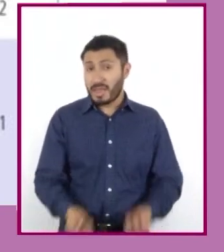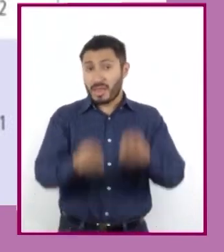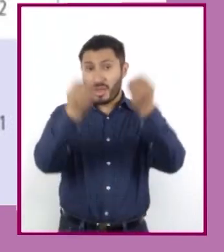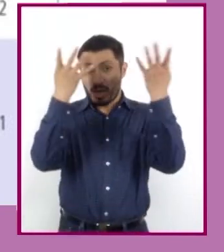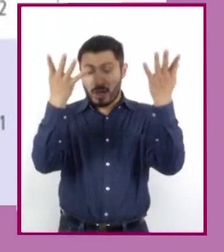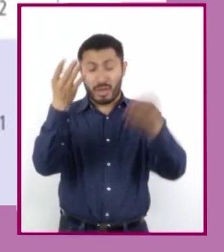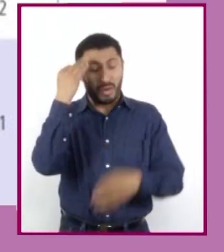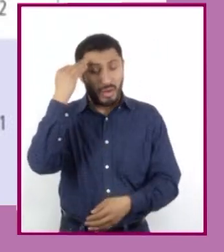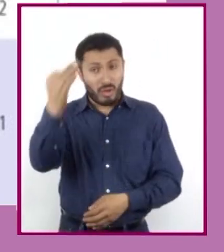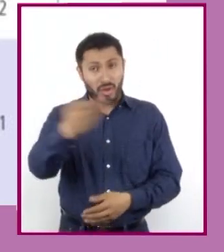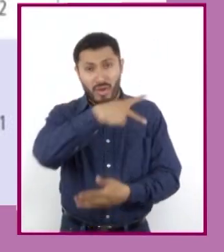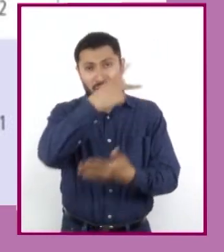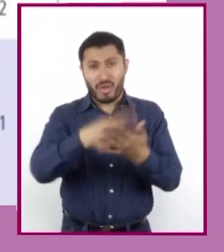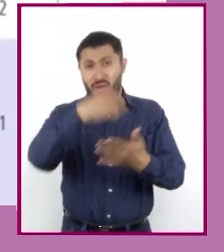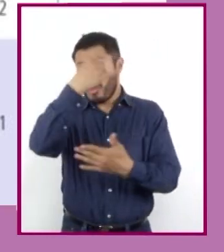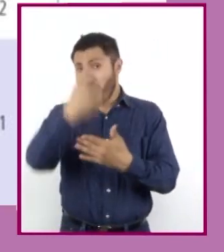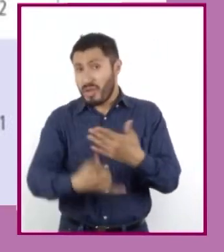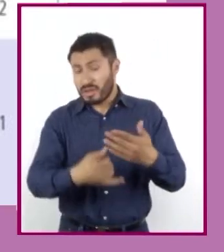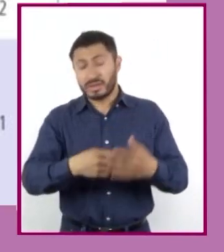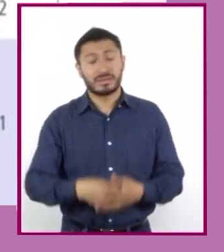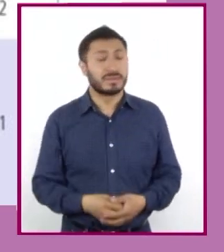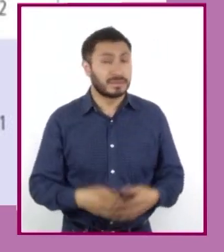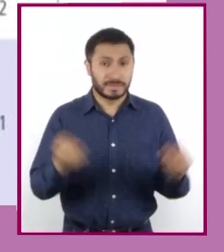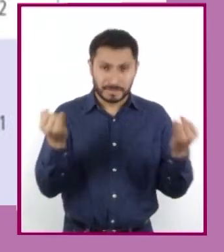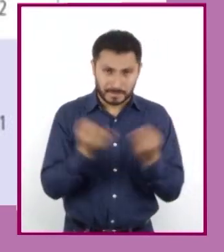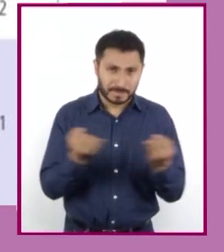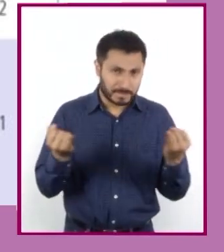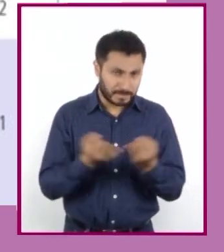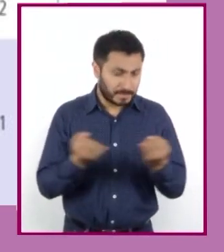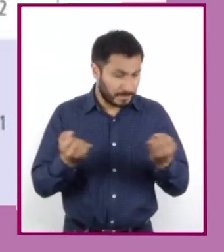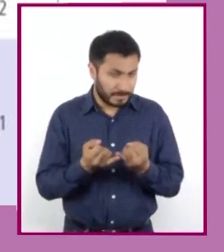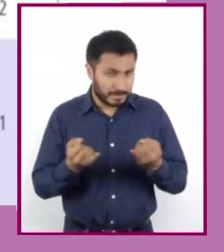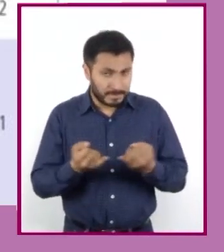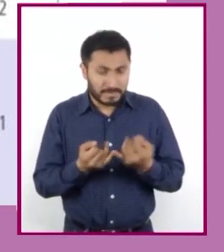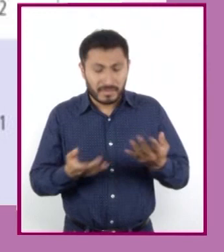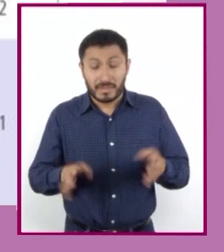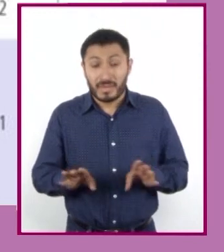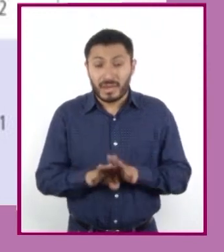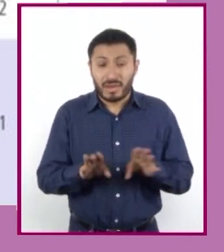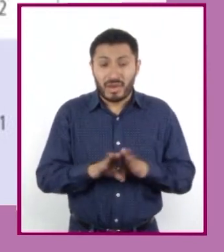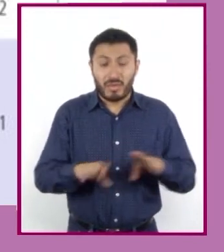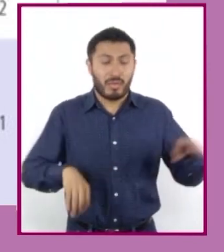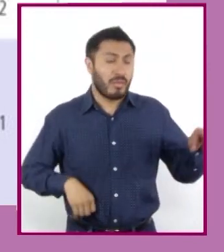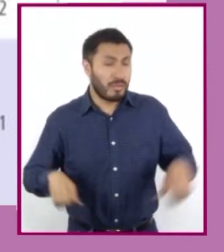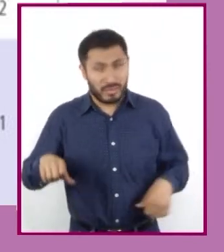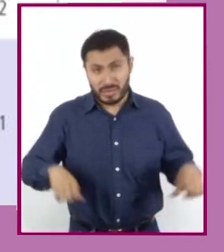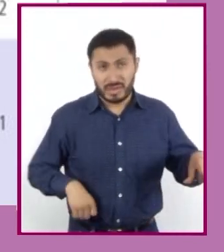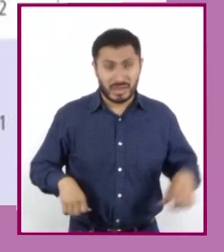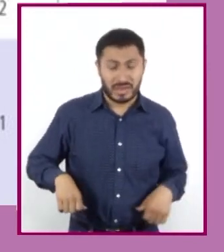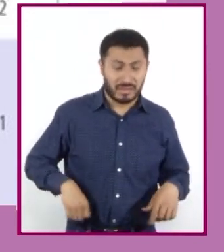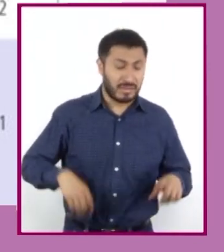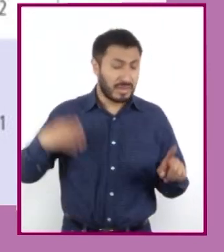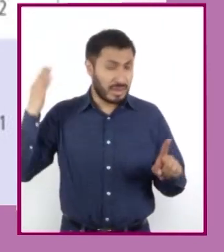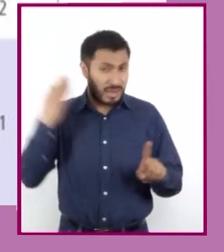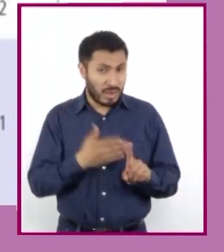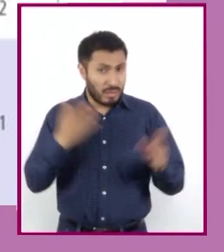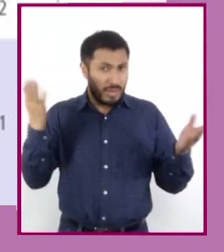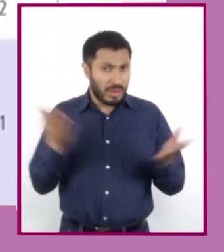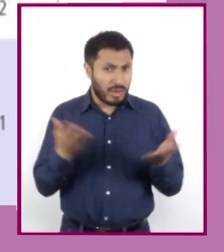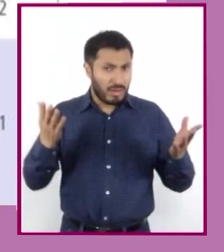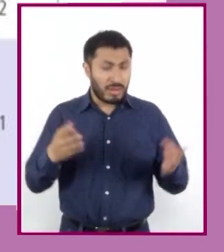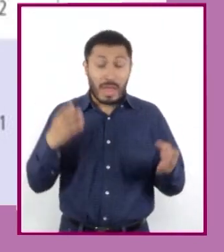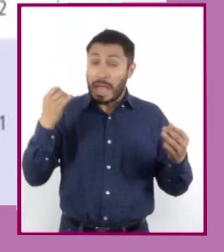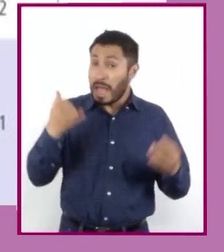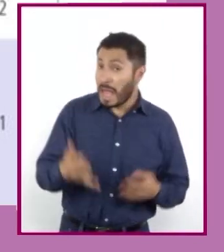a durar el proyecto. También se establecen las actividades a realizar y los